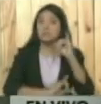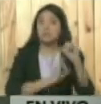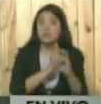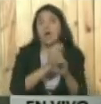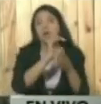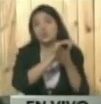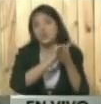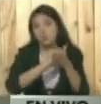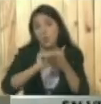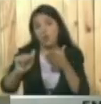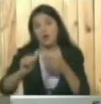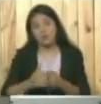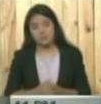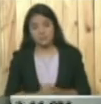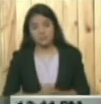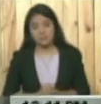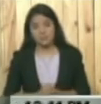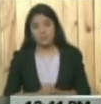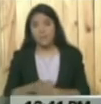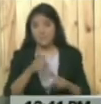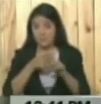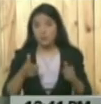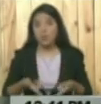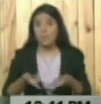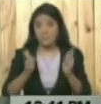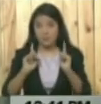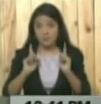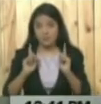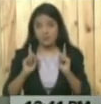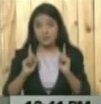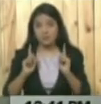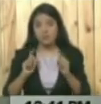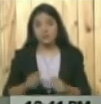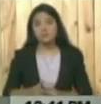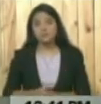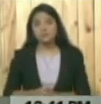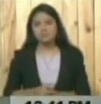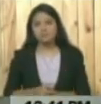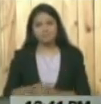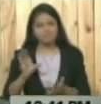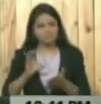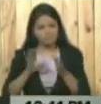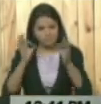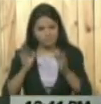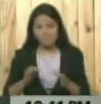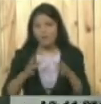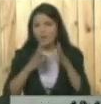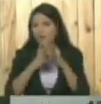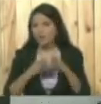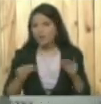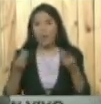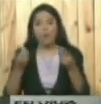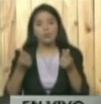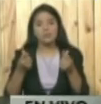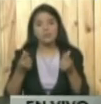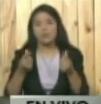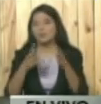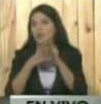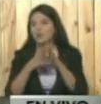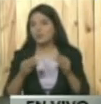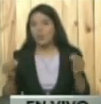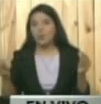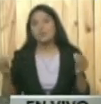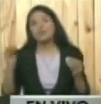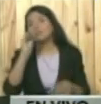el dólar, lo cual nos ha permitido hacer una concentración de todos los recursos financieros